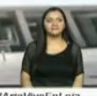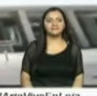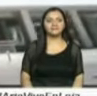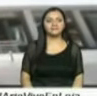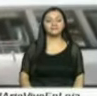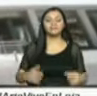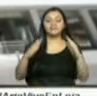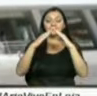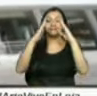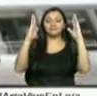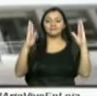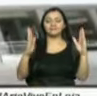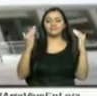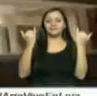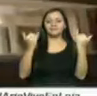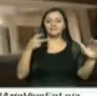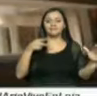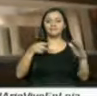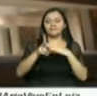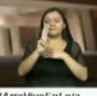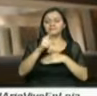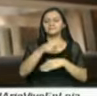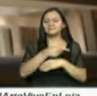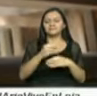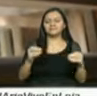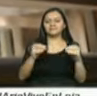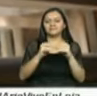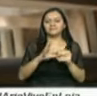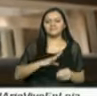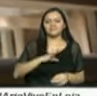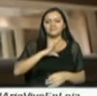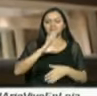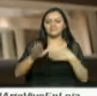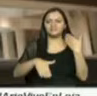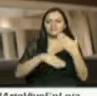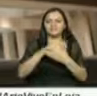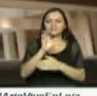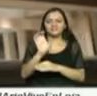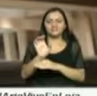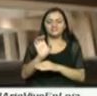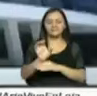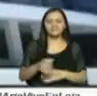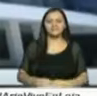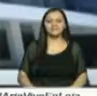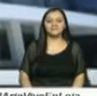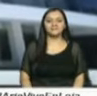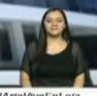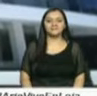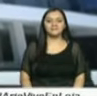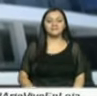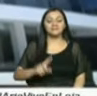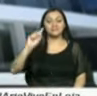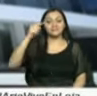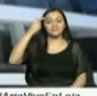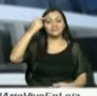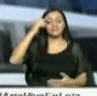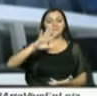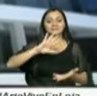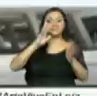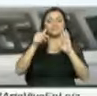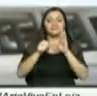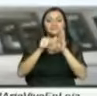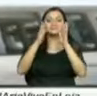La casa que hoy inauguramos es fuente de orgullo para todos los ecuatorianos. El gobierno de la